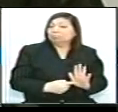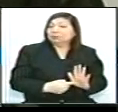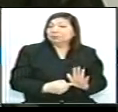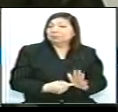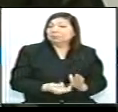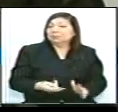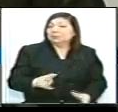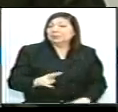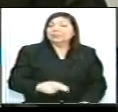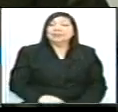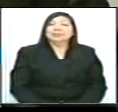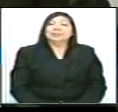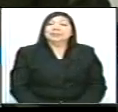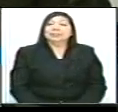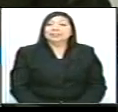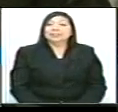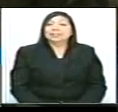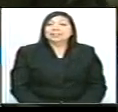ido incrementando.